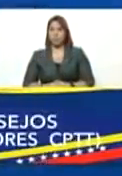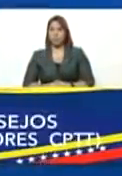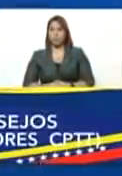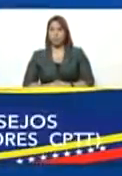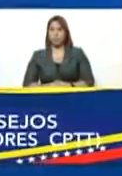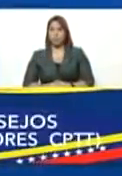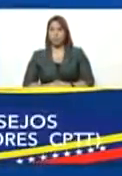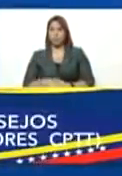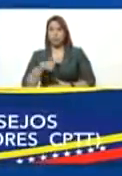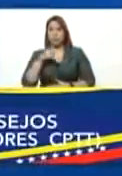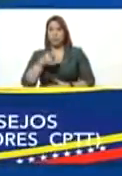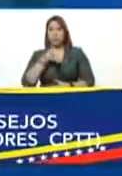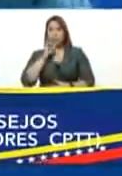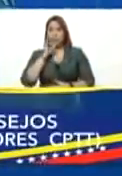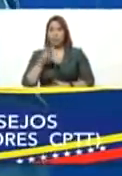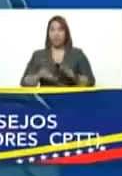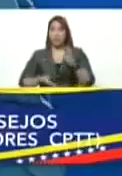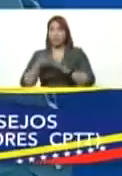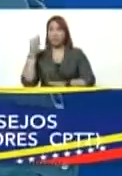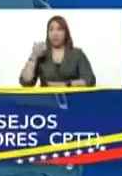Porque esos cafés se van para el Caribe.